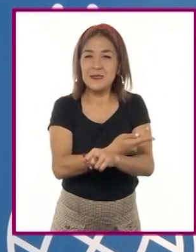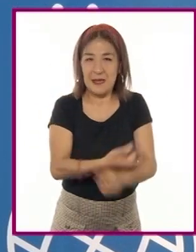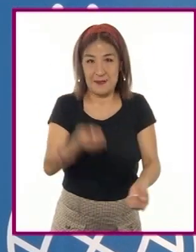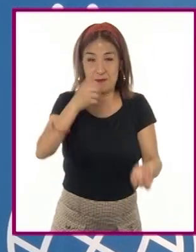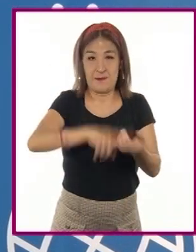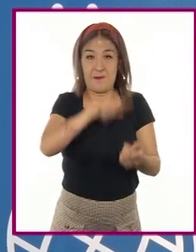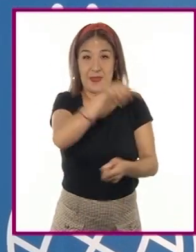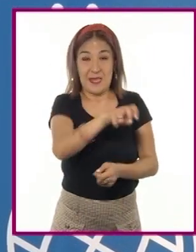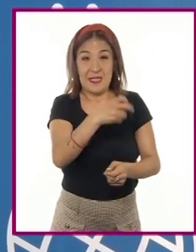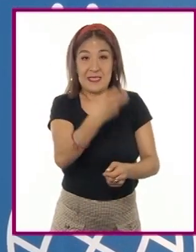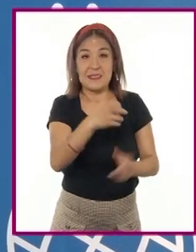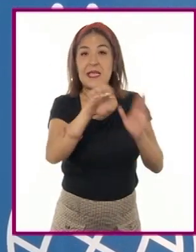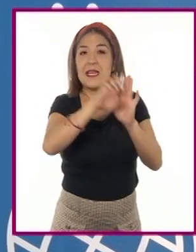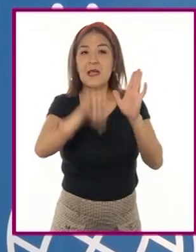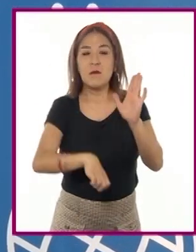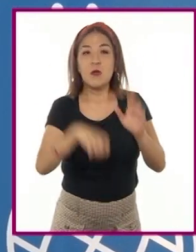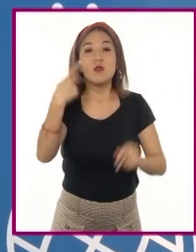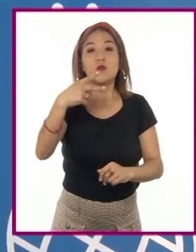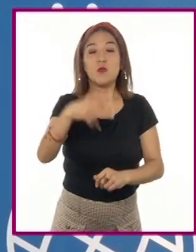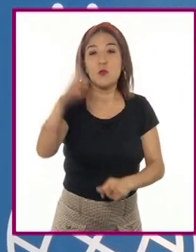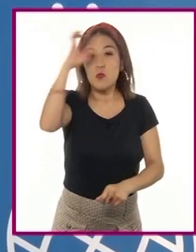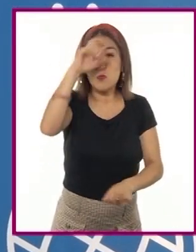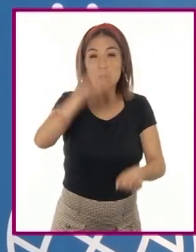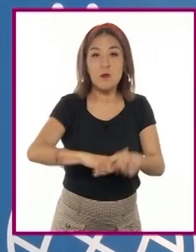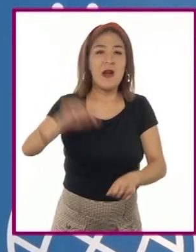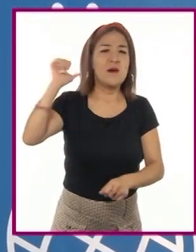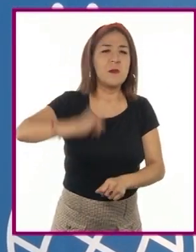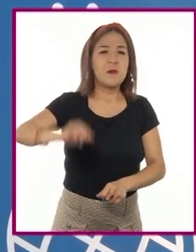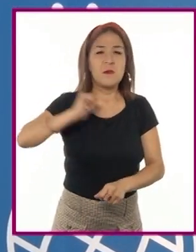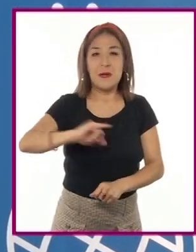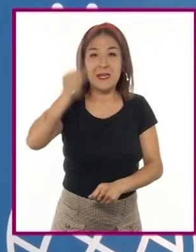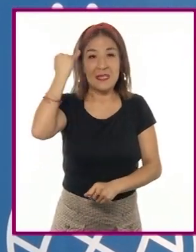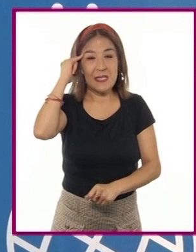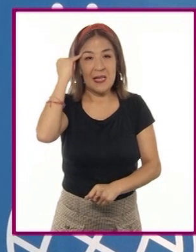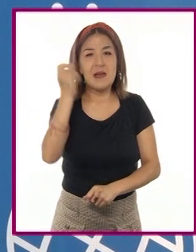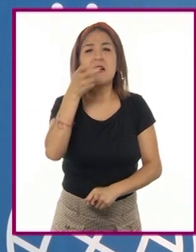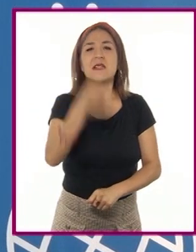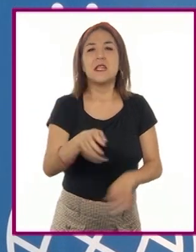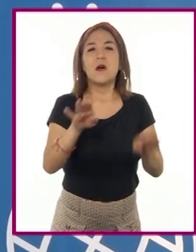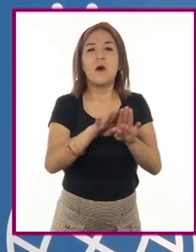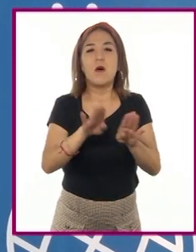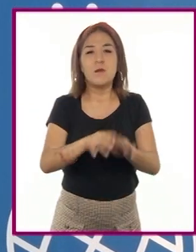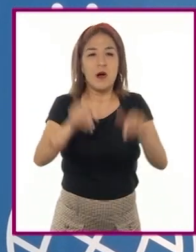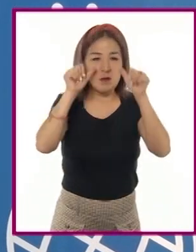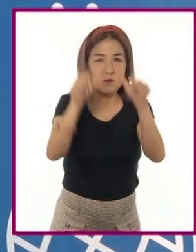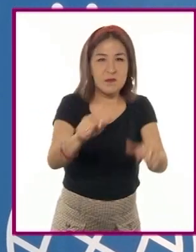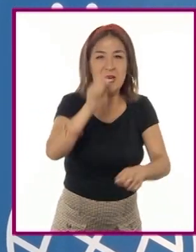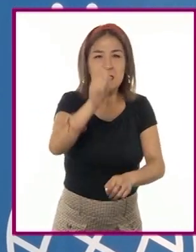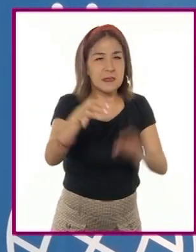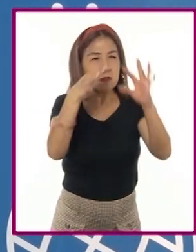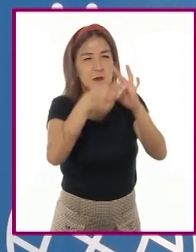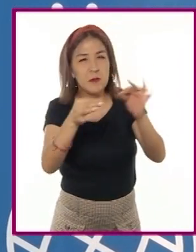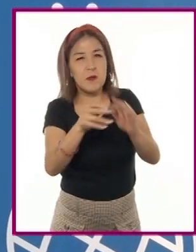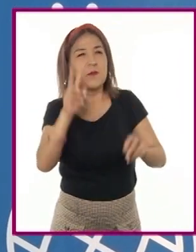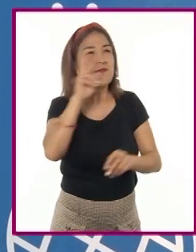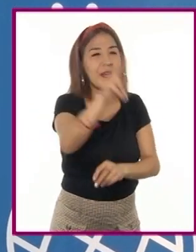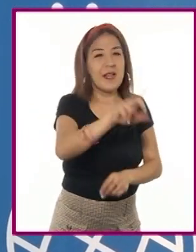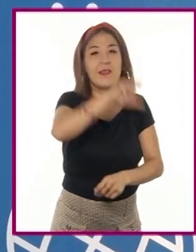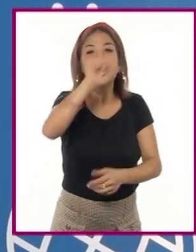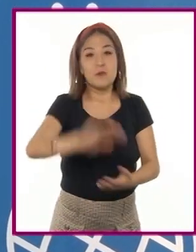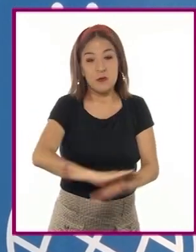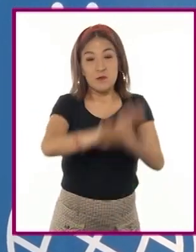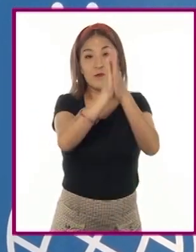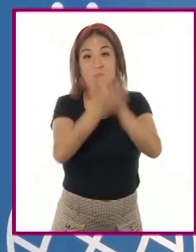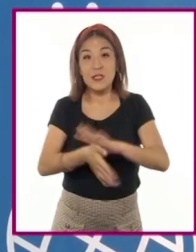ello son las culturas prehispánicas, que los explicaron apelando a la observación y a partir de ello construyeron ideas